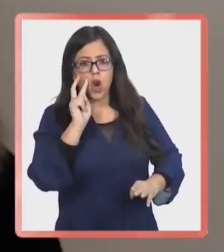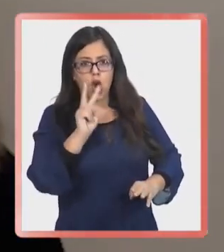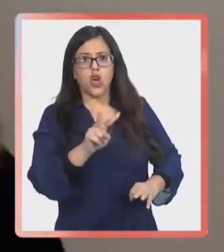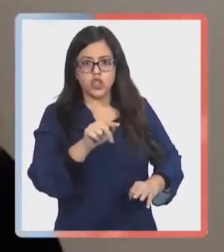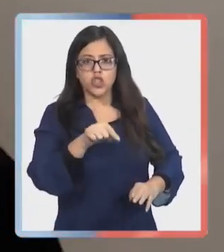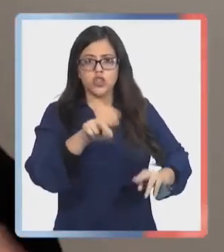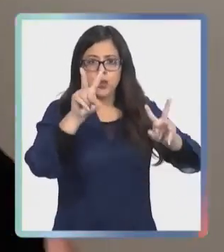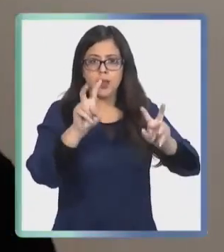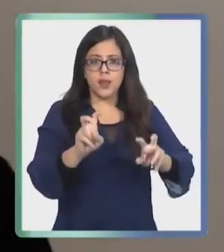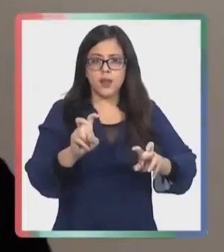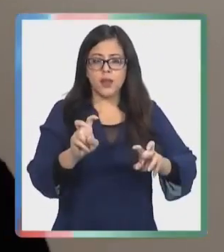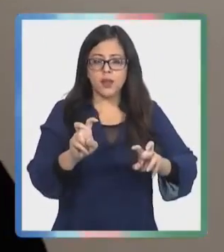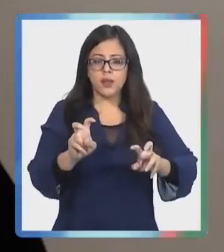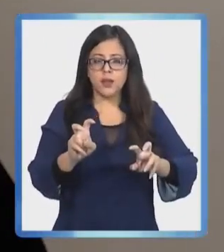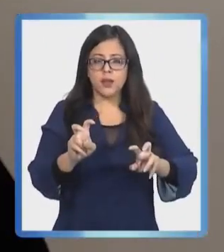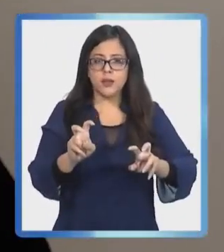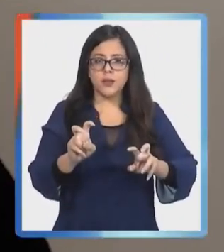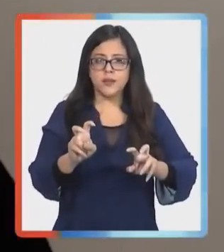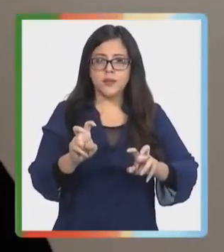magnitud y en su